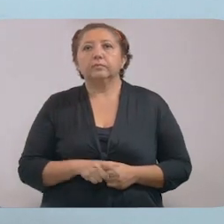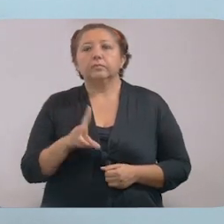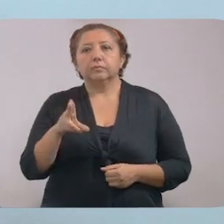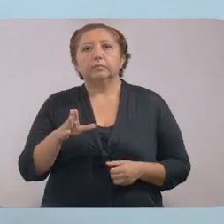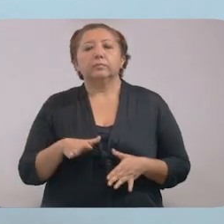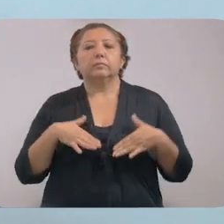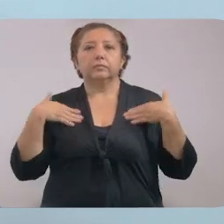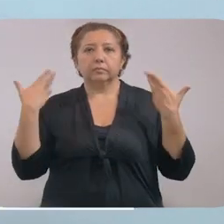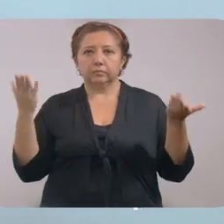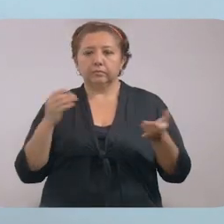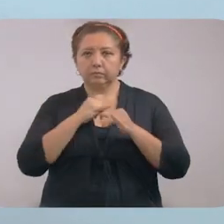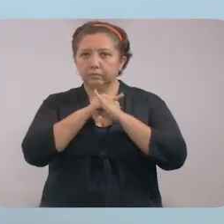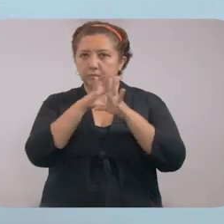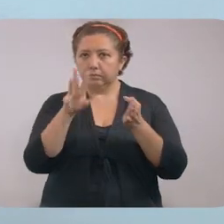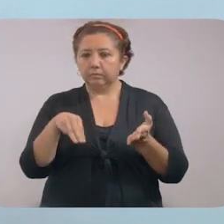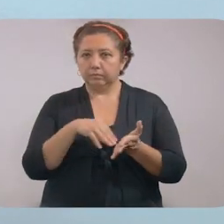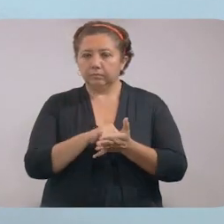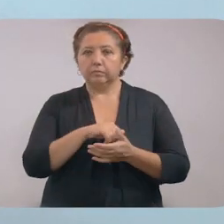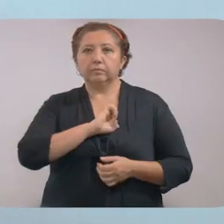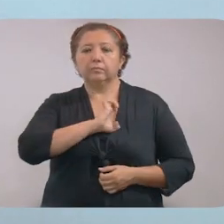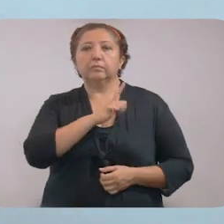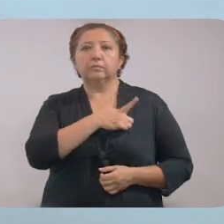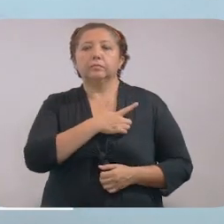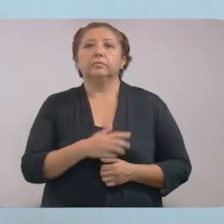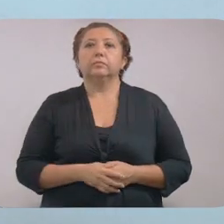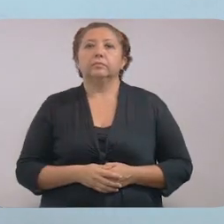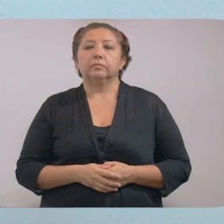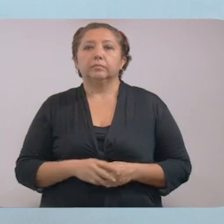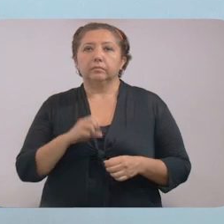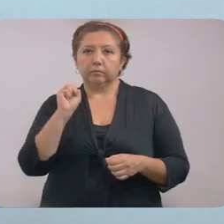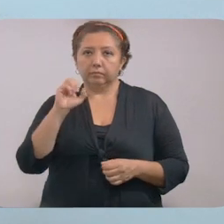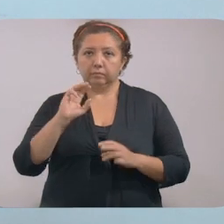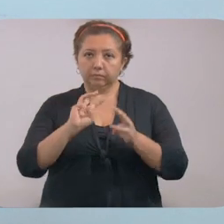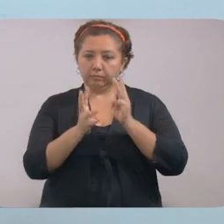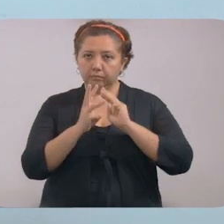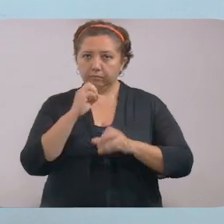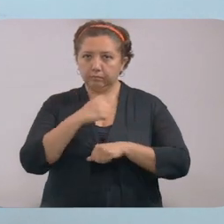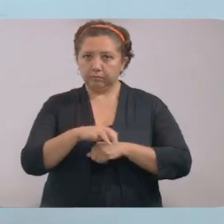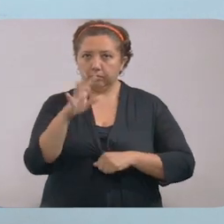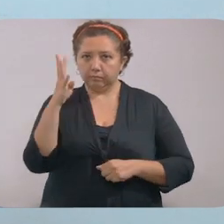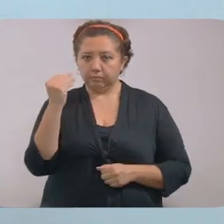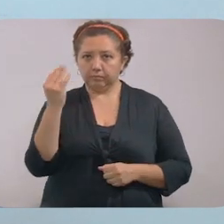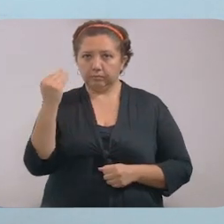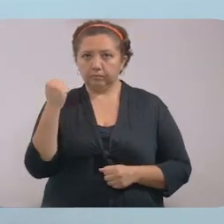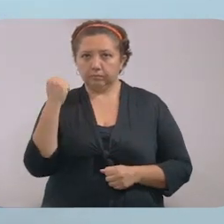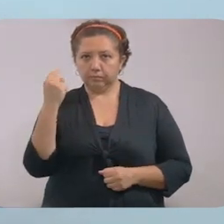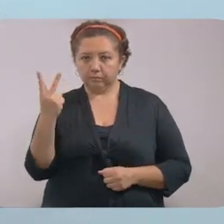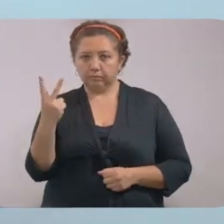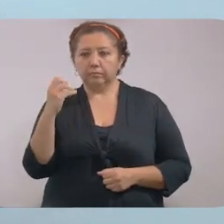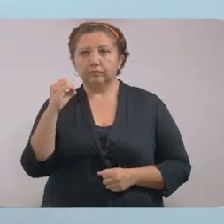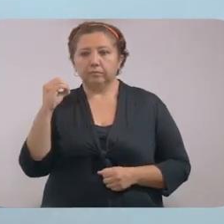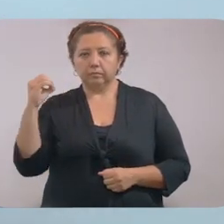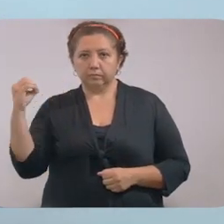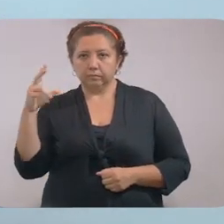coronavirus.yucatán.gob.mx también ofrece información en maya y en español. El chat de WhatsApp en el número